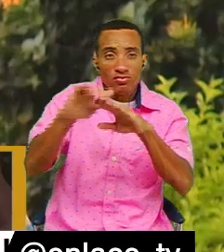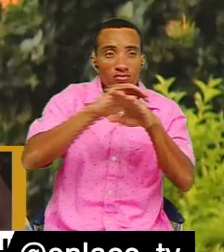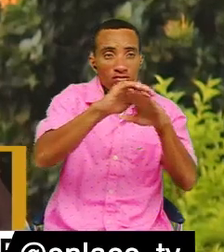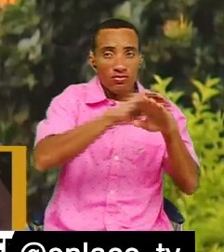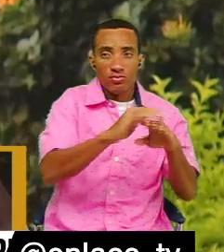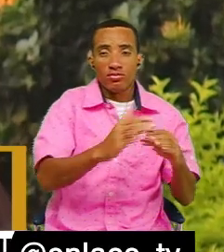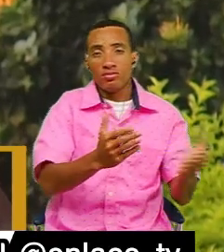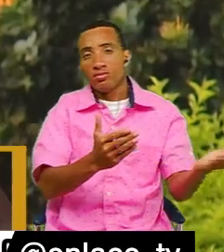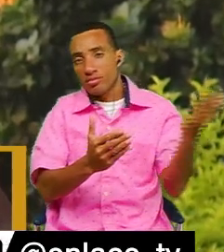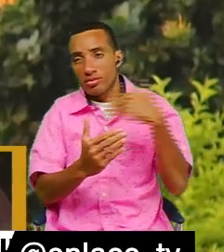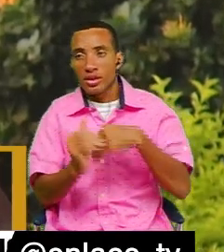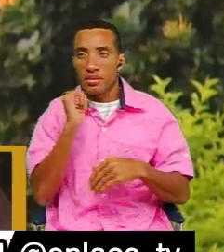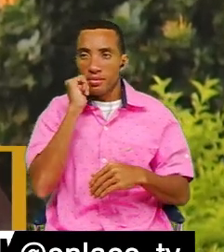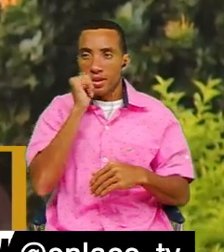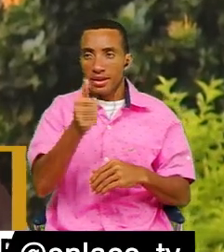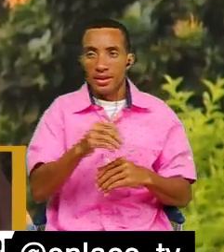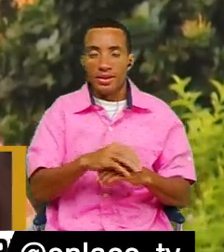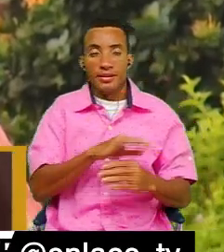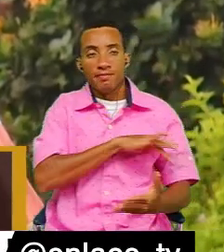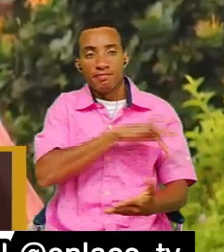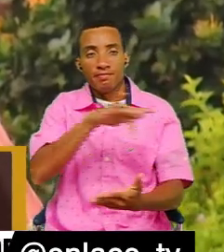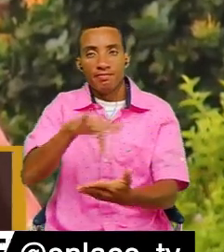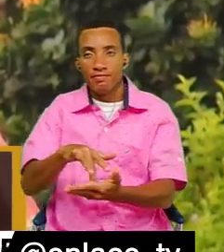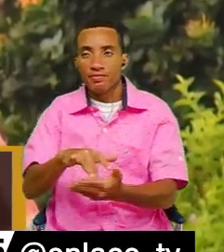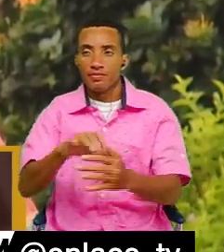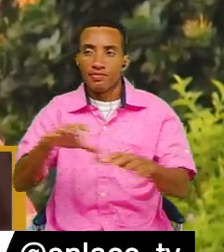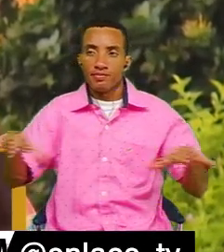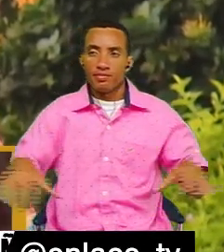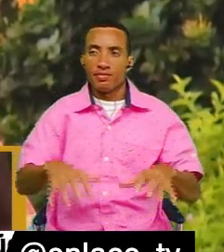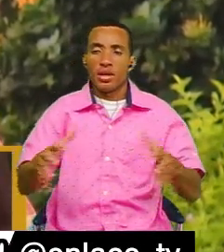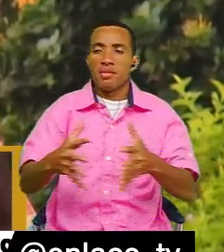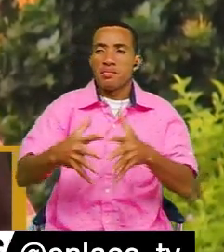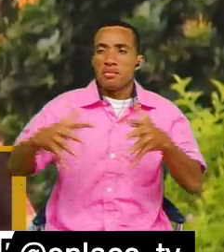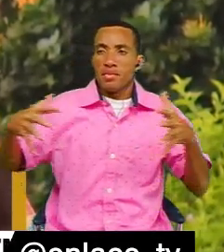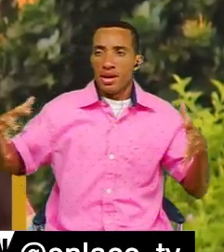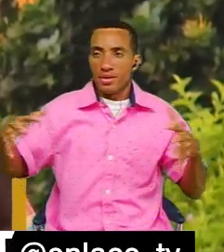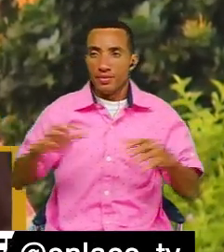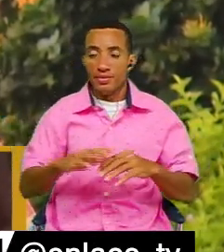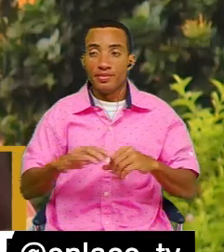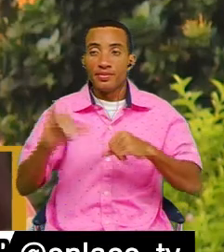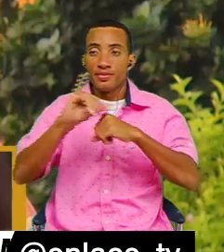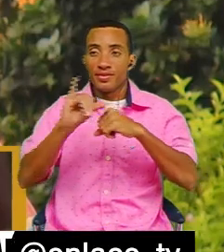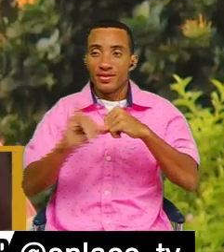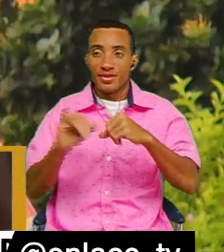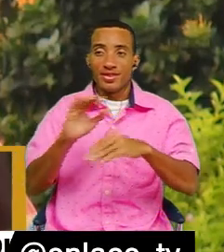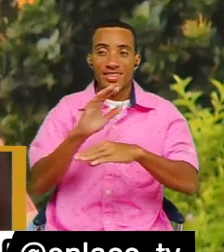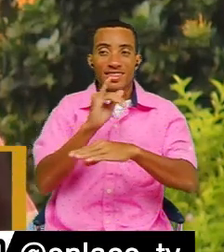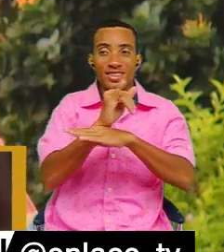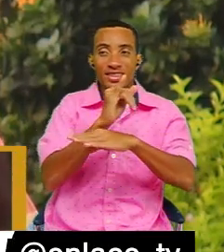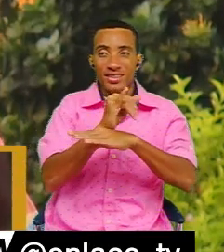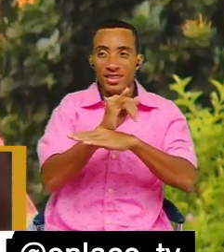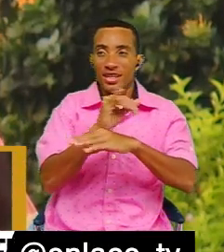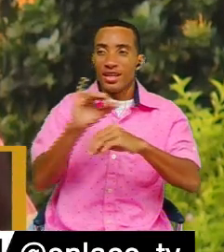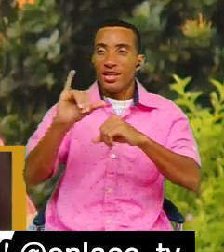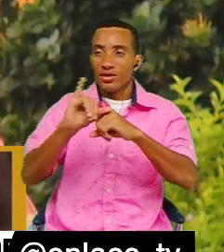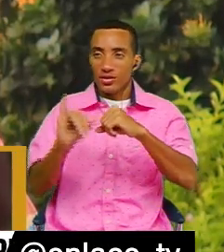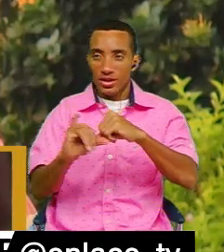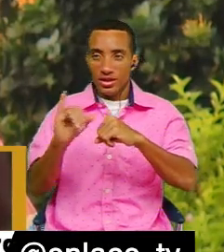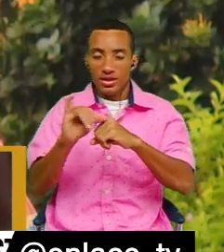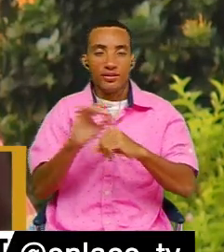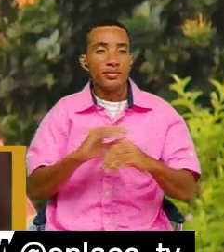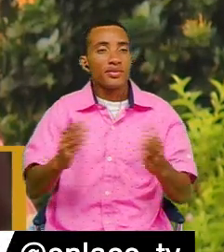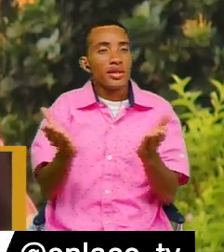que mañana se vincule a un evento, un magno evento que tiene nuestra institución en el Centro Comercial San Silvestre. Los estudiantes